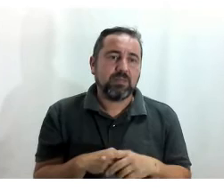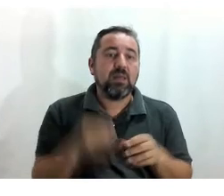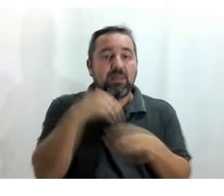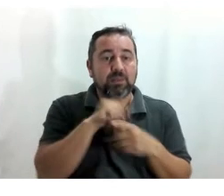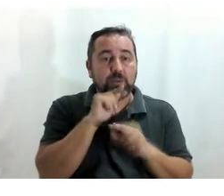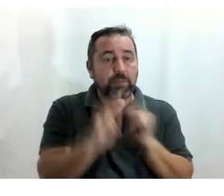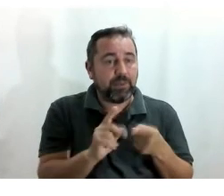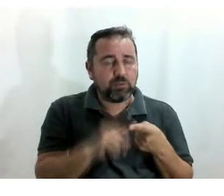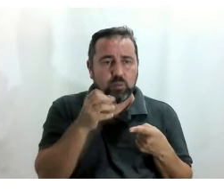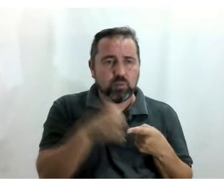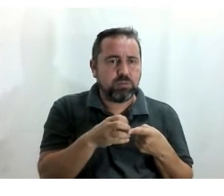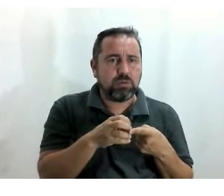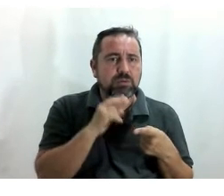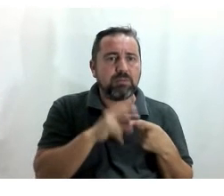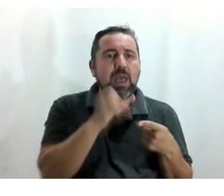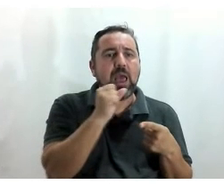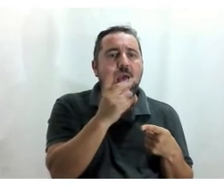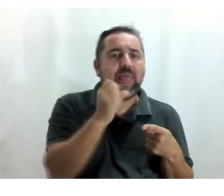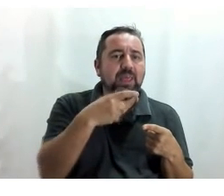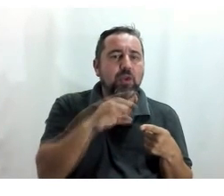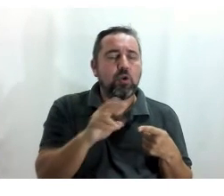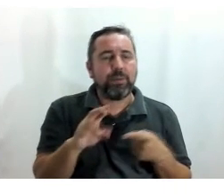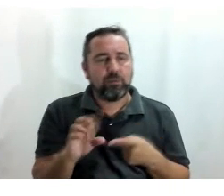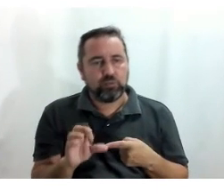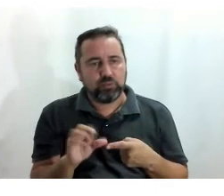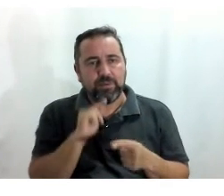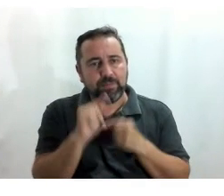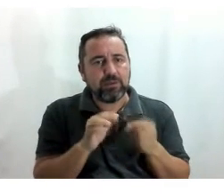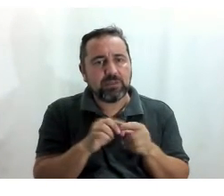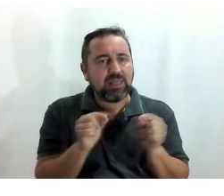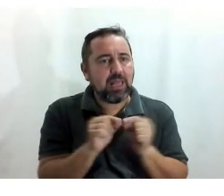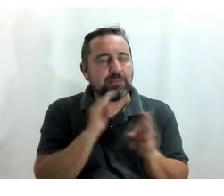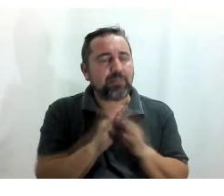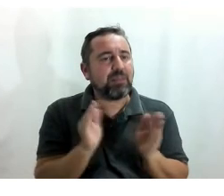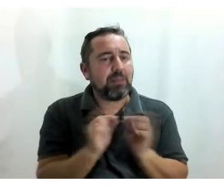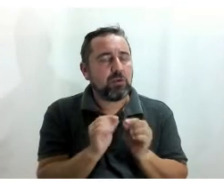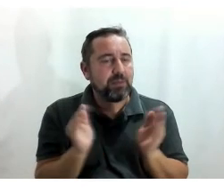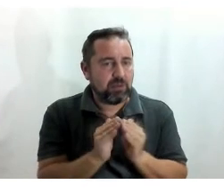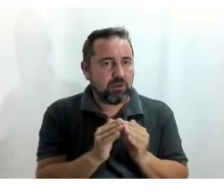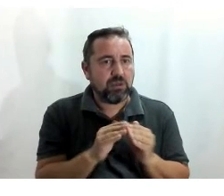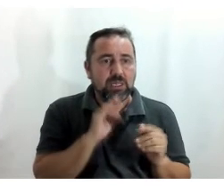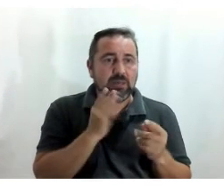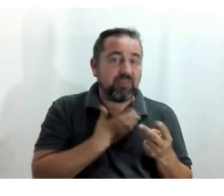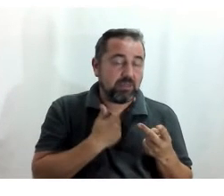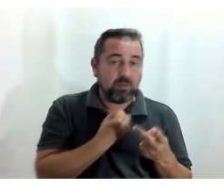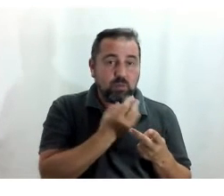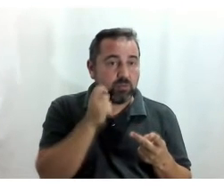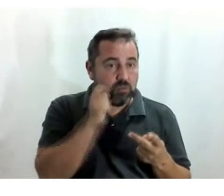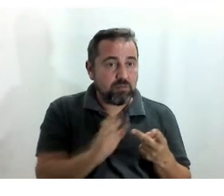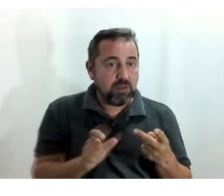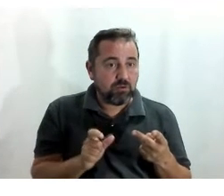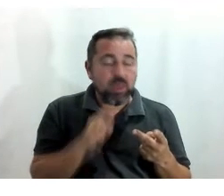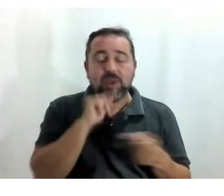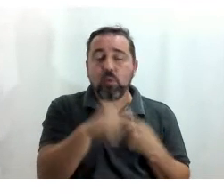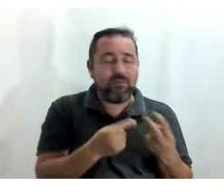de los grupos más importantes son los adenovirus. Los adenovirus son los virus de pequeño tamaño que infectan a los humanos y algunas otras que no